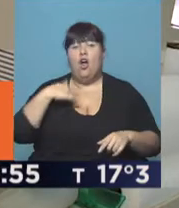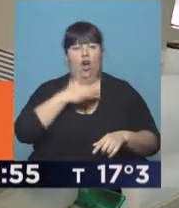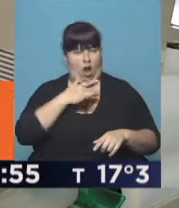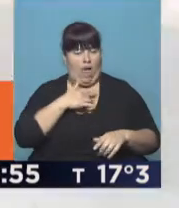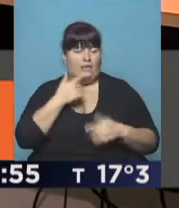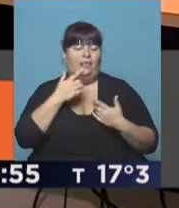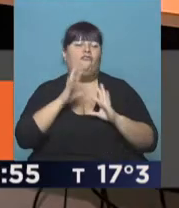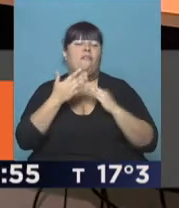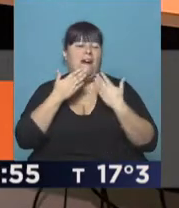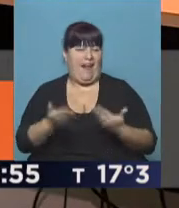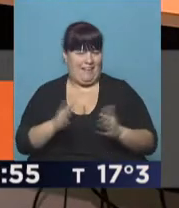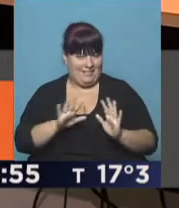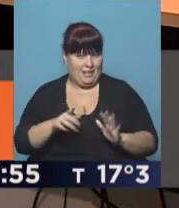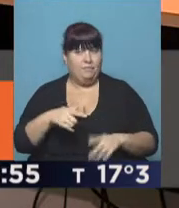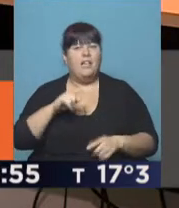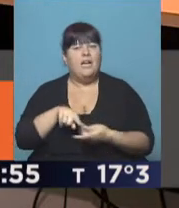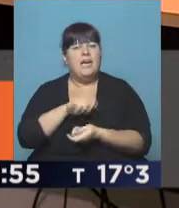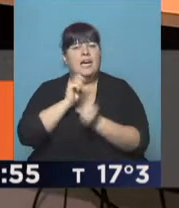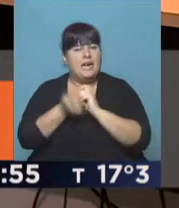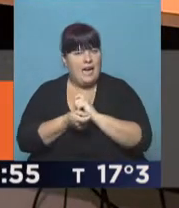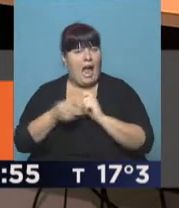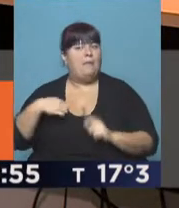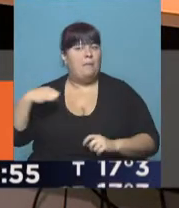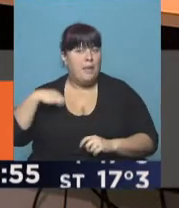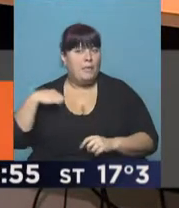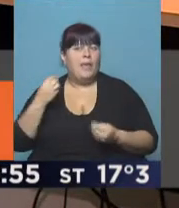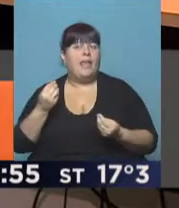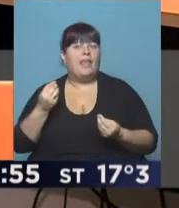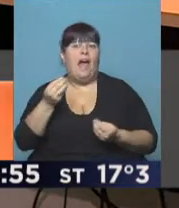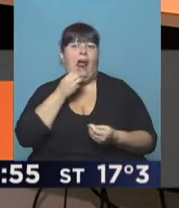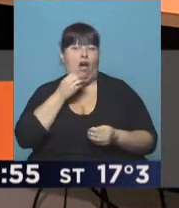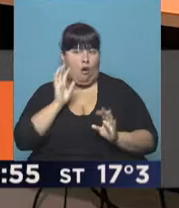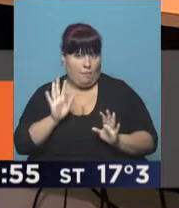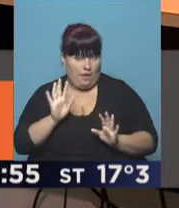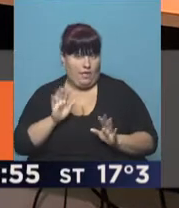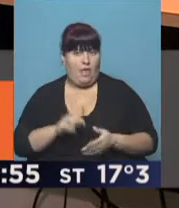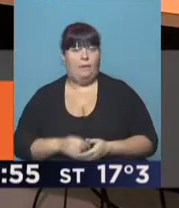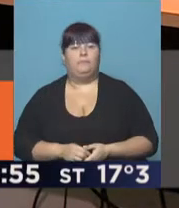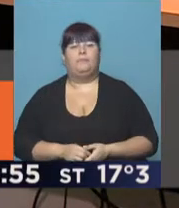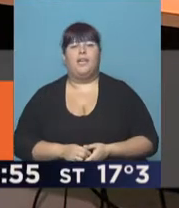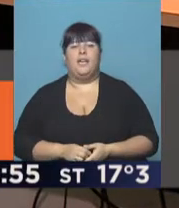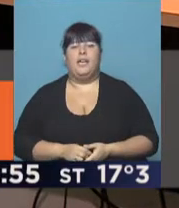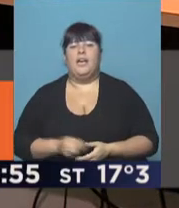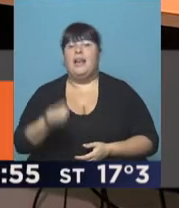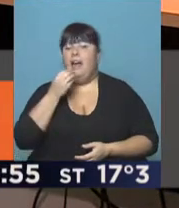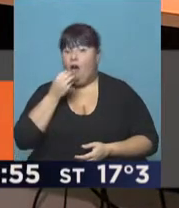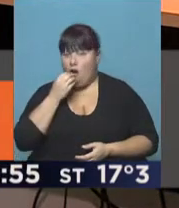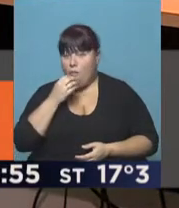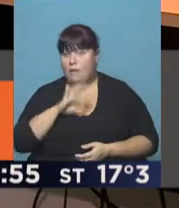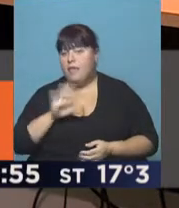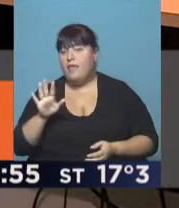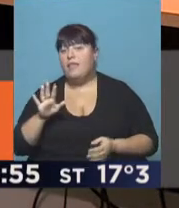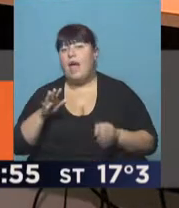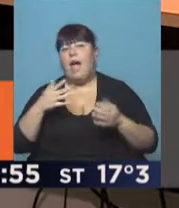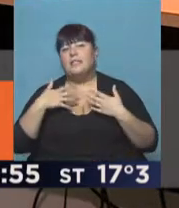corazón lo va a agradecer. Ha cambiado un poco mi vida con respecto a la alimentación, ¿no es cierto? La alimentación